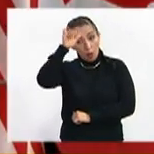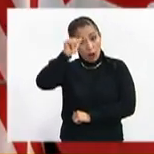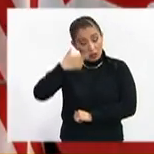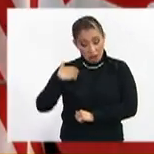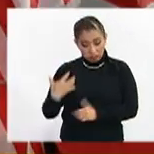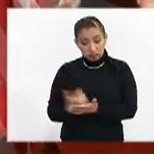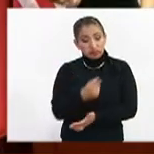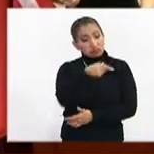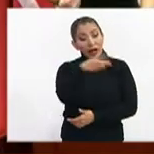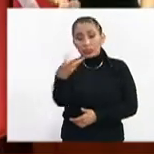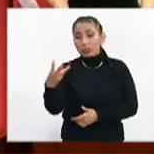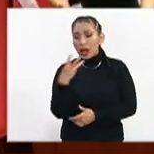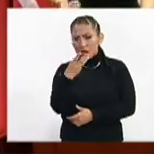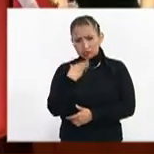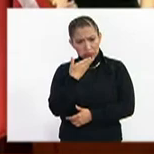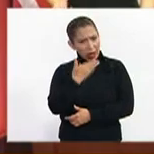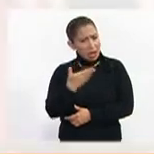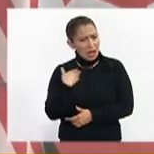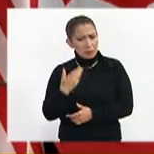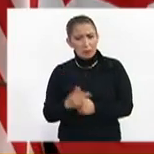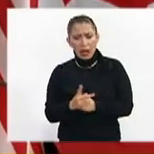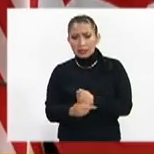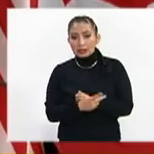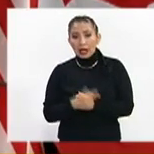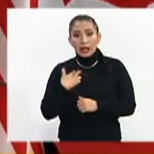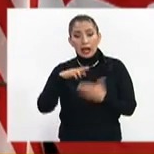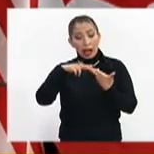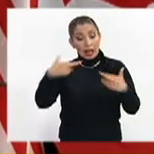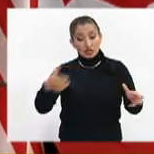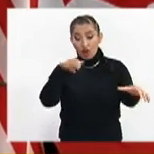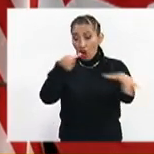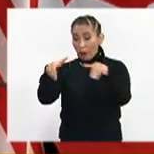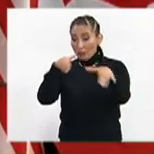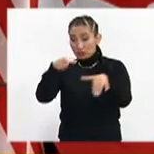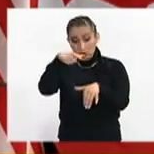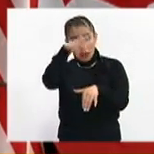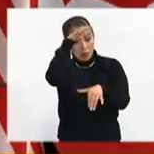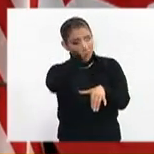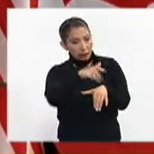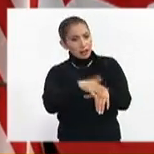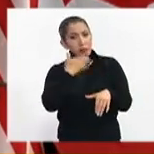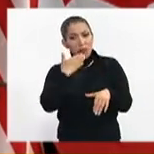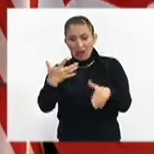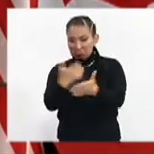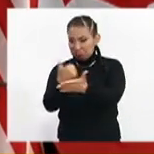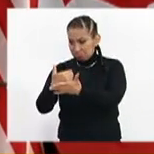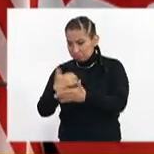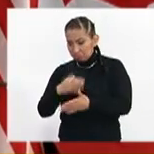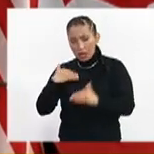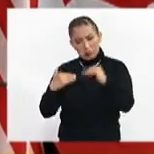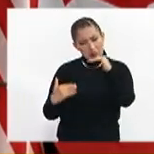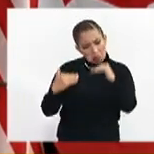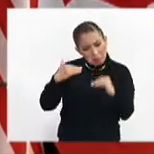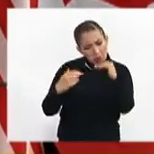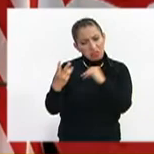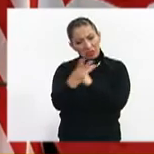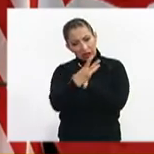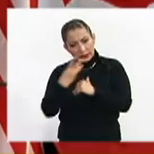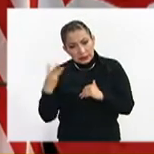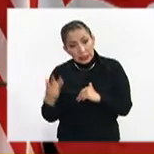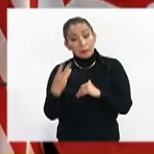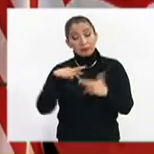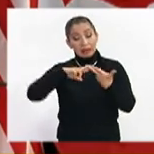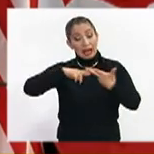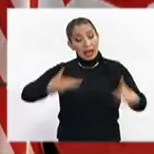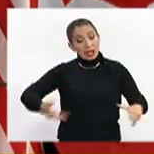sido ventajoso para los tres países miembros. Relaciones comerciales de este acuerdo son más ventajosas y son equilibradas entre los tres.